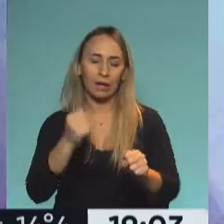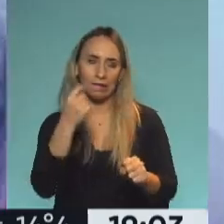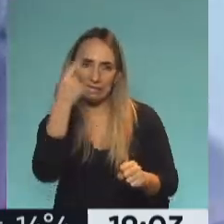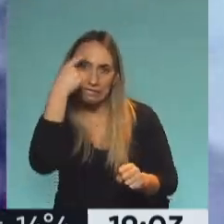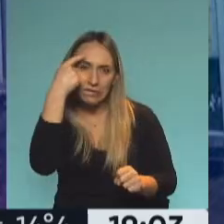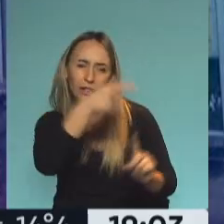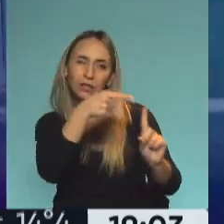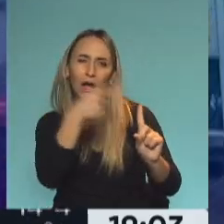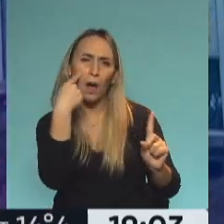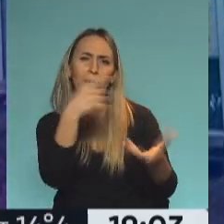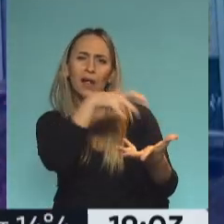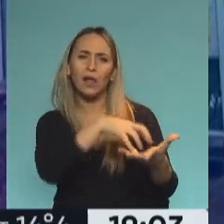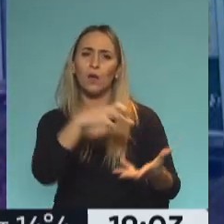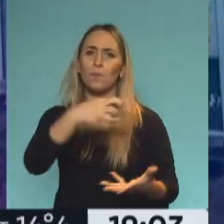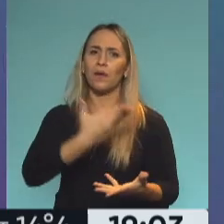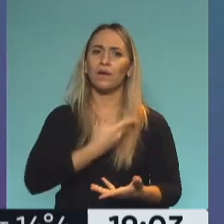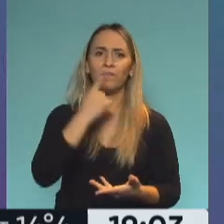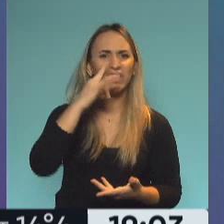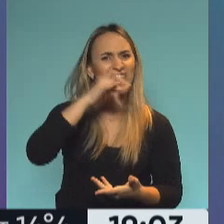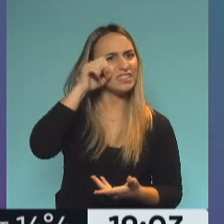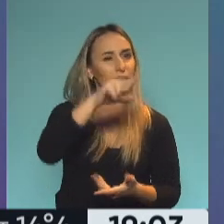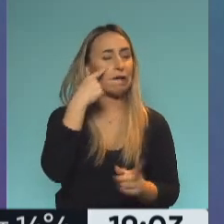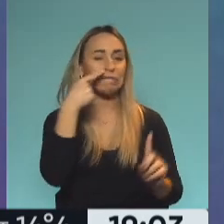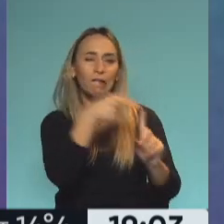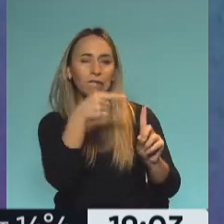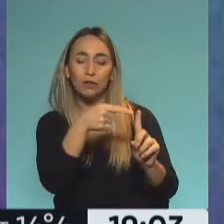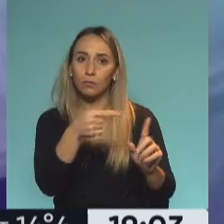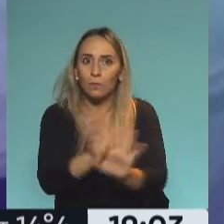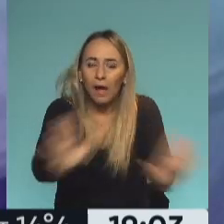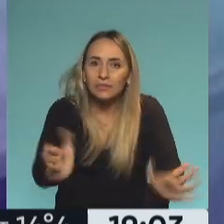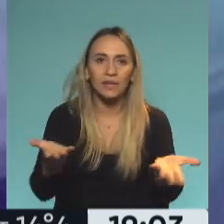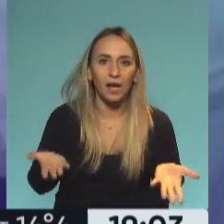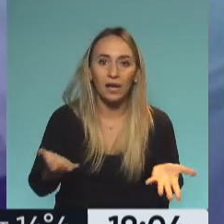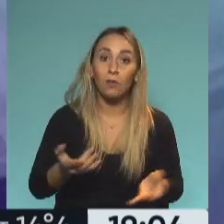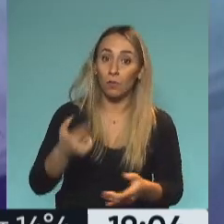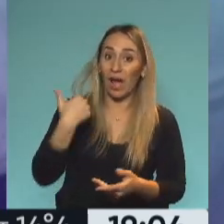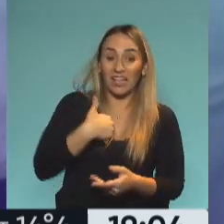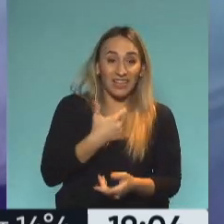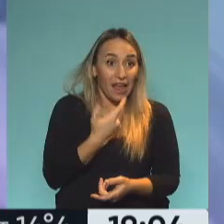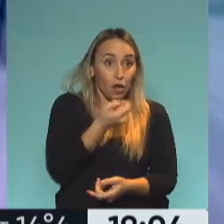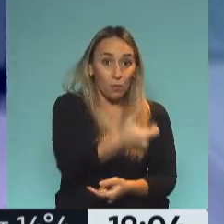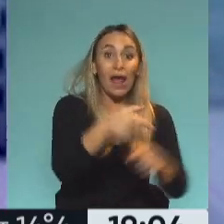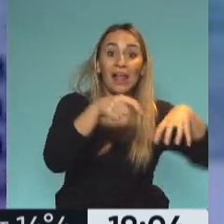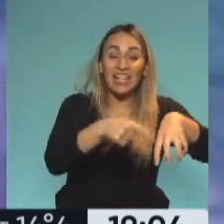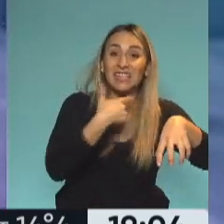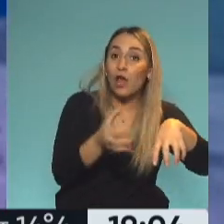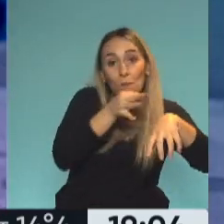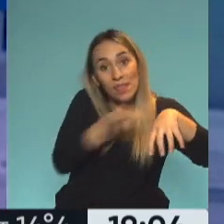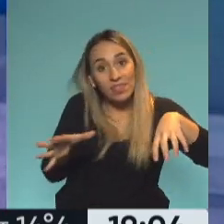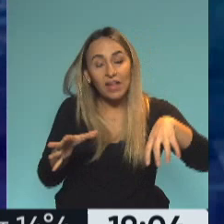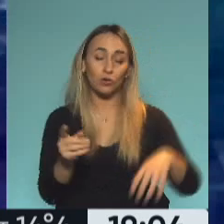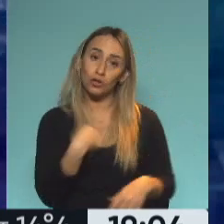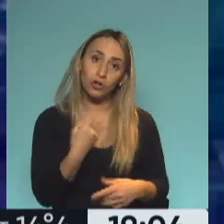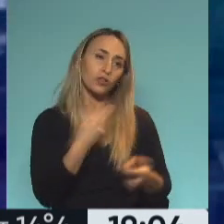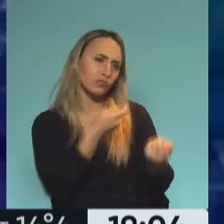con Pfizer, porque Argentina quiere comprar la vacuna de Pfizer, Pfizer le quiere vender la vacuna a Argentina y estamos trabajando para